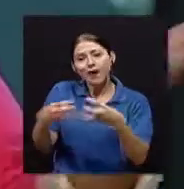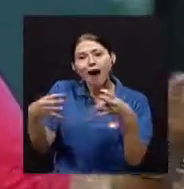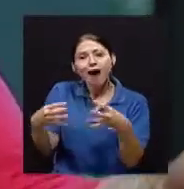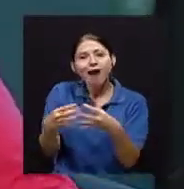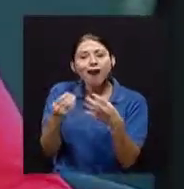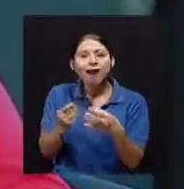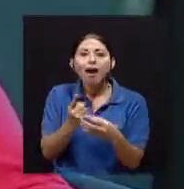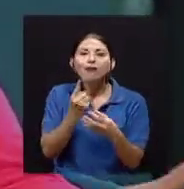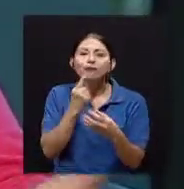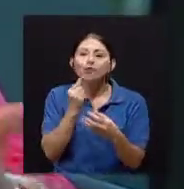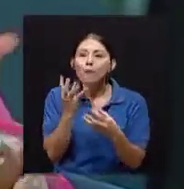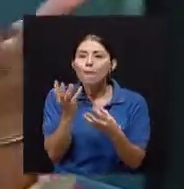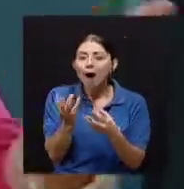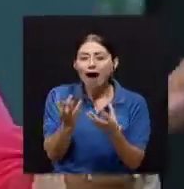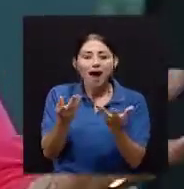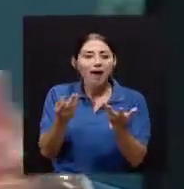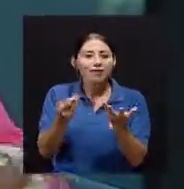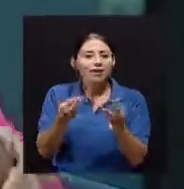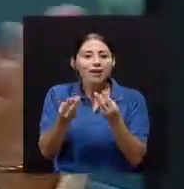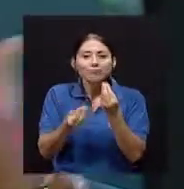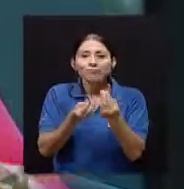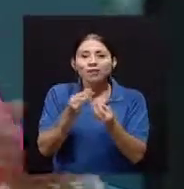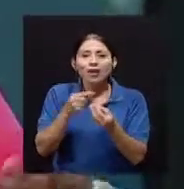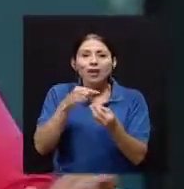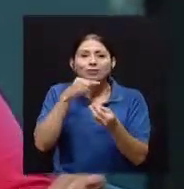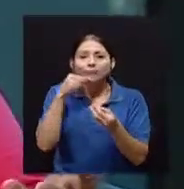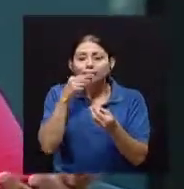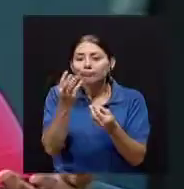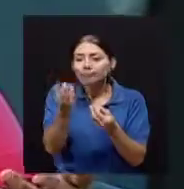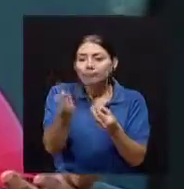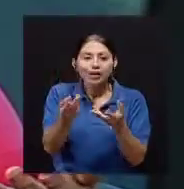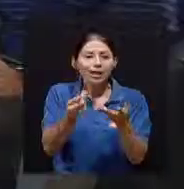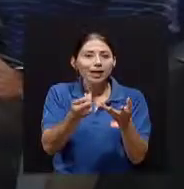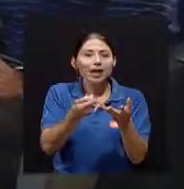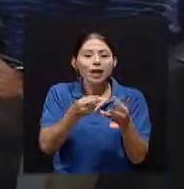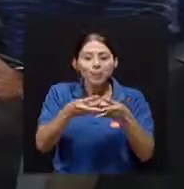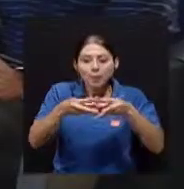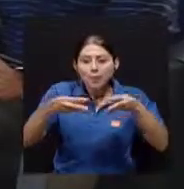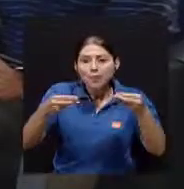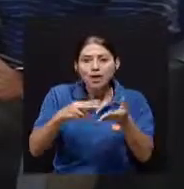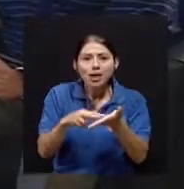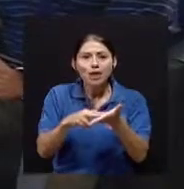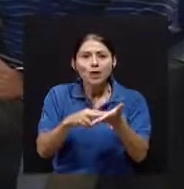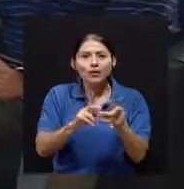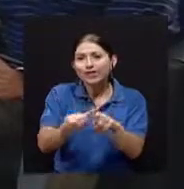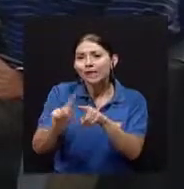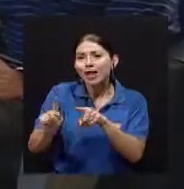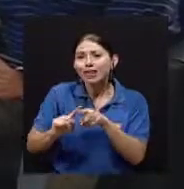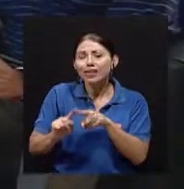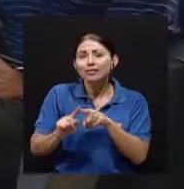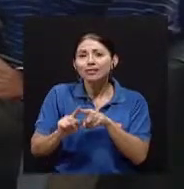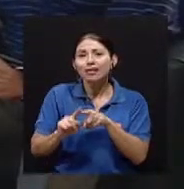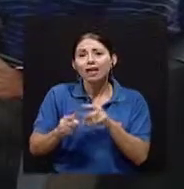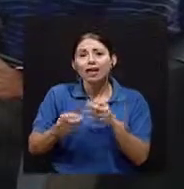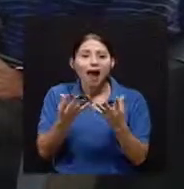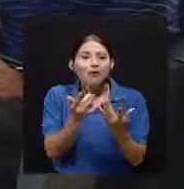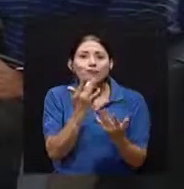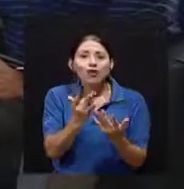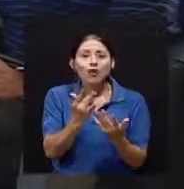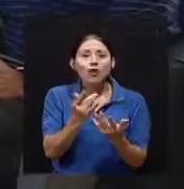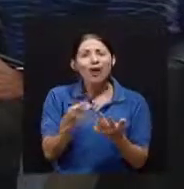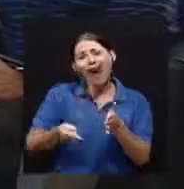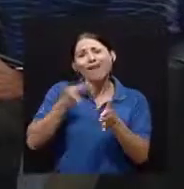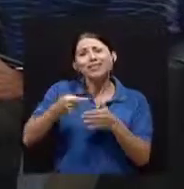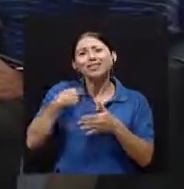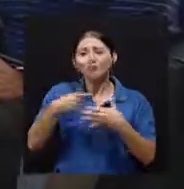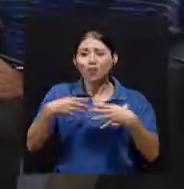tomatito y echarle un poquito de pepino, zanahoria rallada, o sea, hacer de una alimentación algo rico, porque de pronto si uno se hace un plato muy pálido, entonces como que